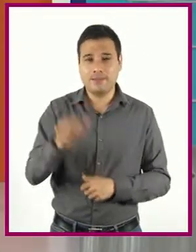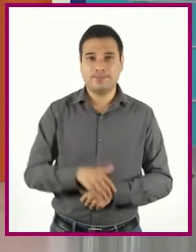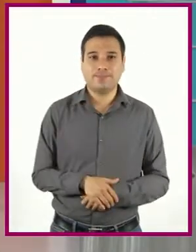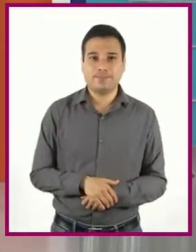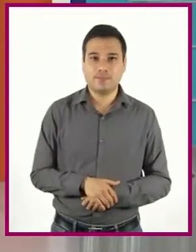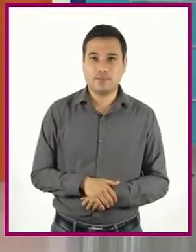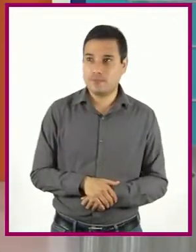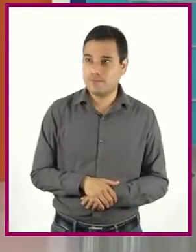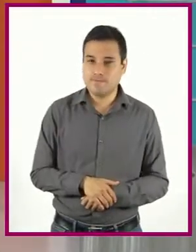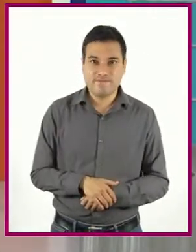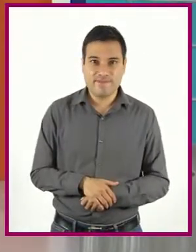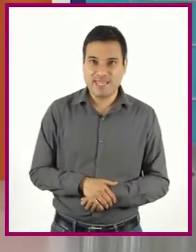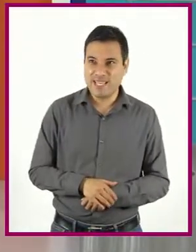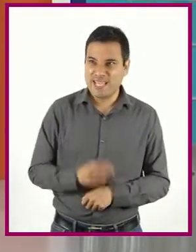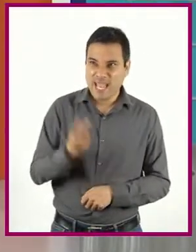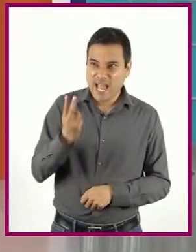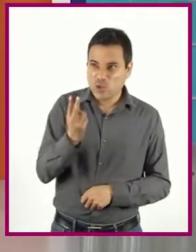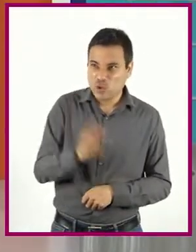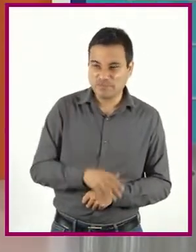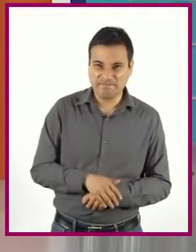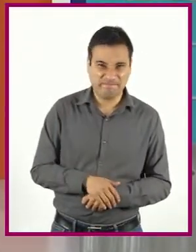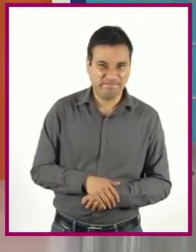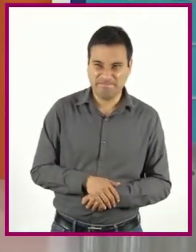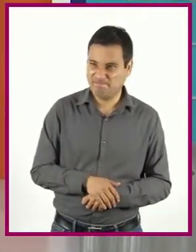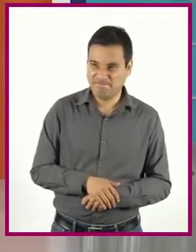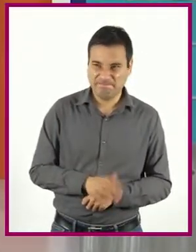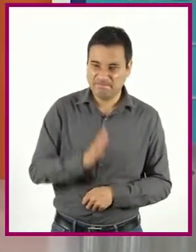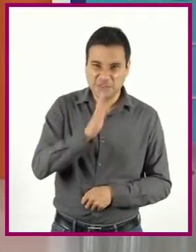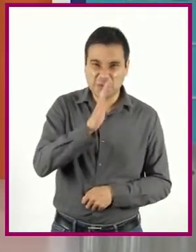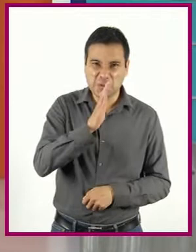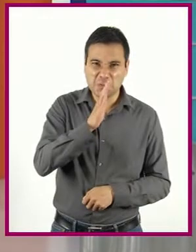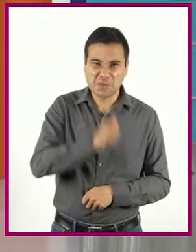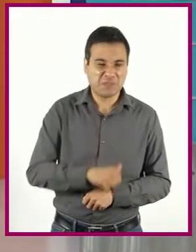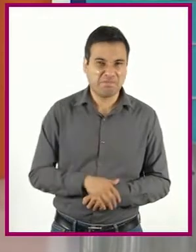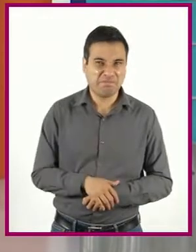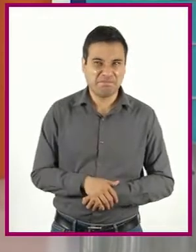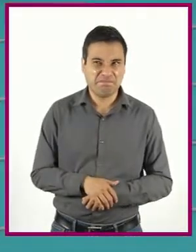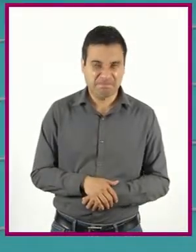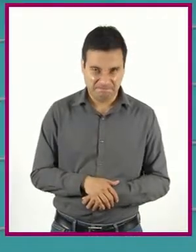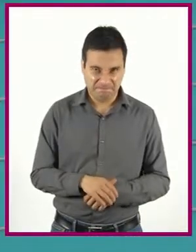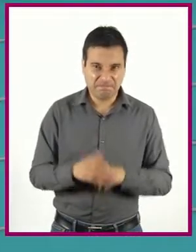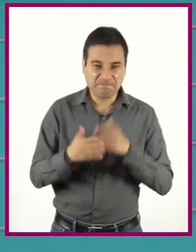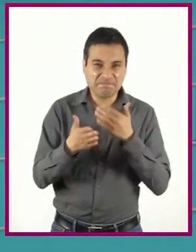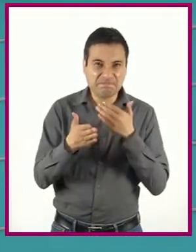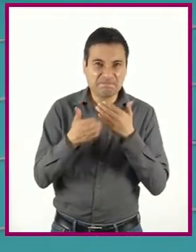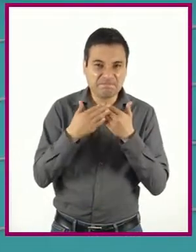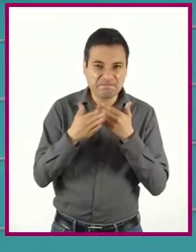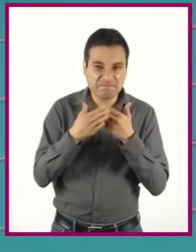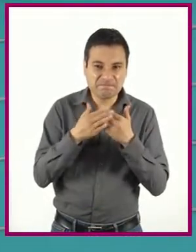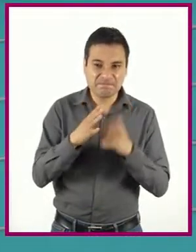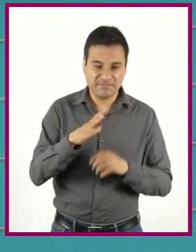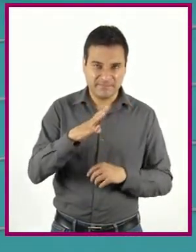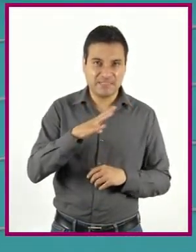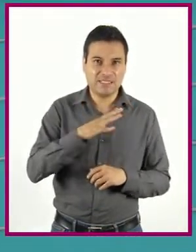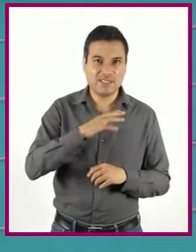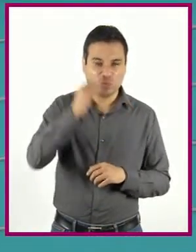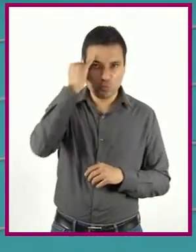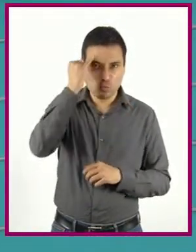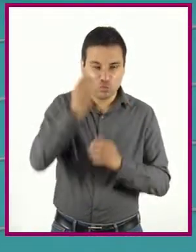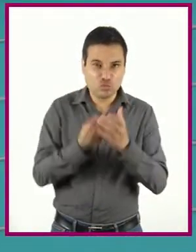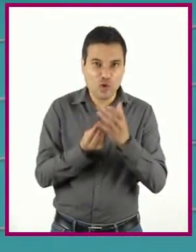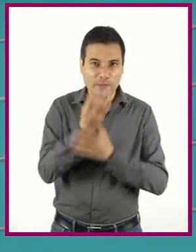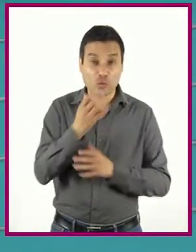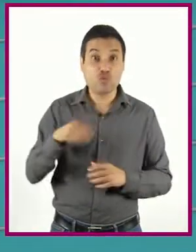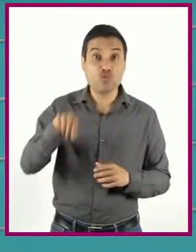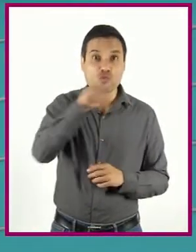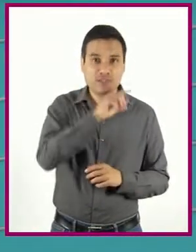Los agentes químicos no lo permitirán y por ello implementarán estrategias para que ustedes en casa